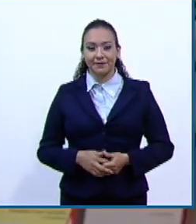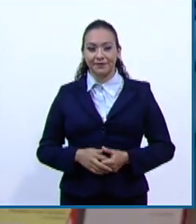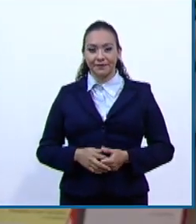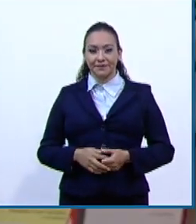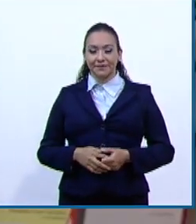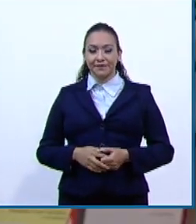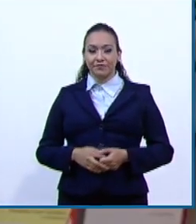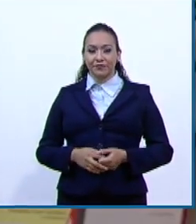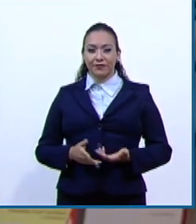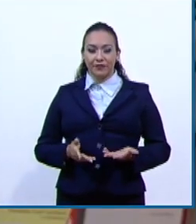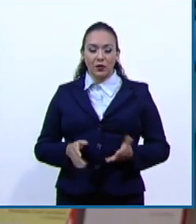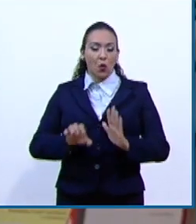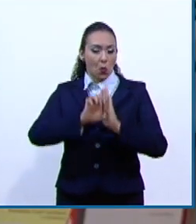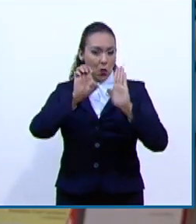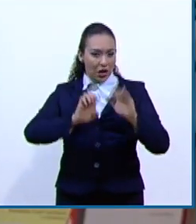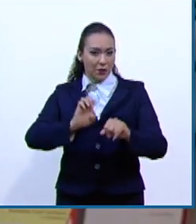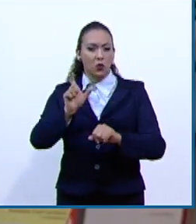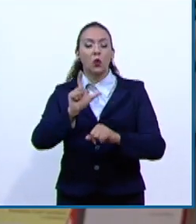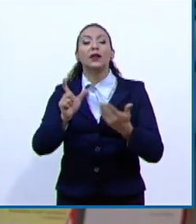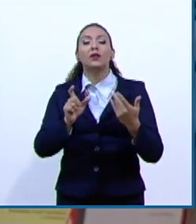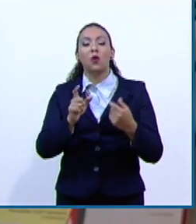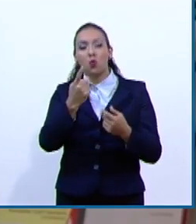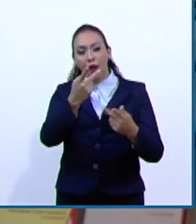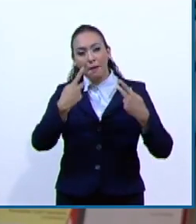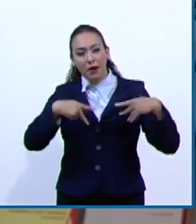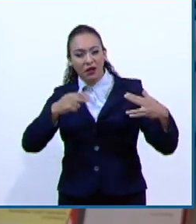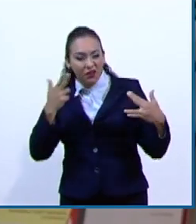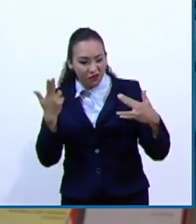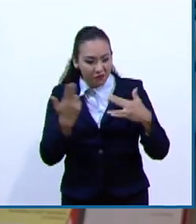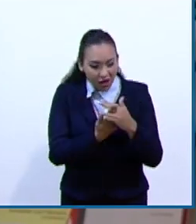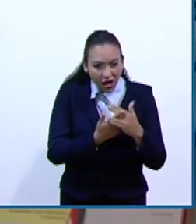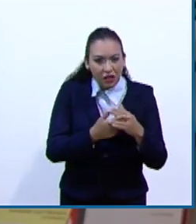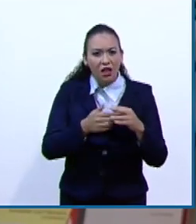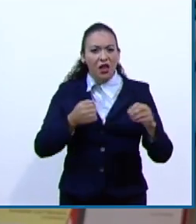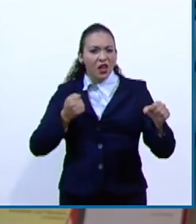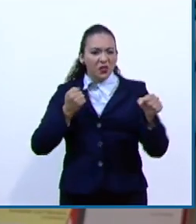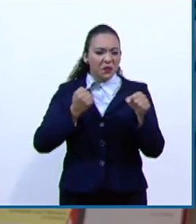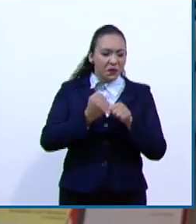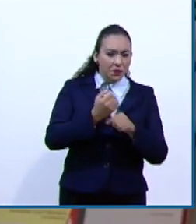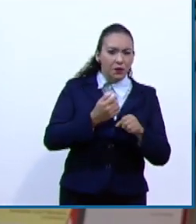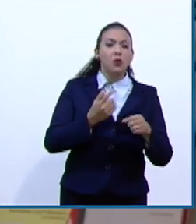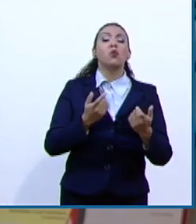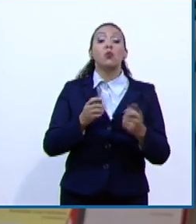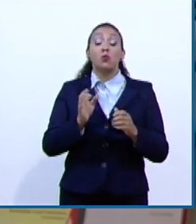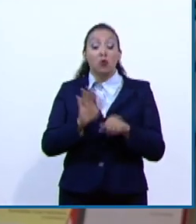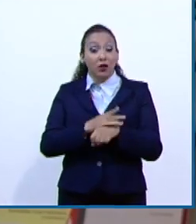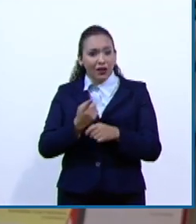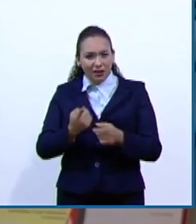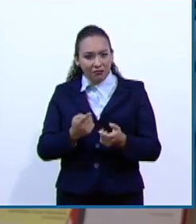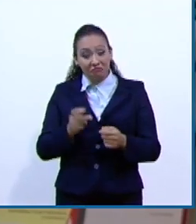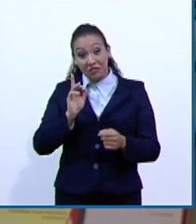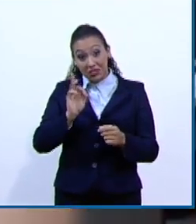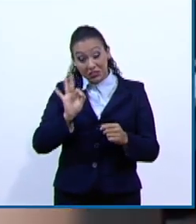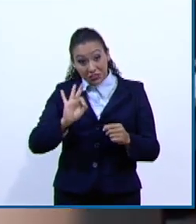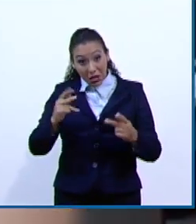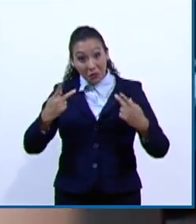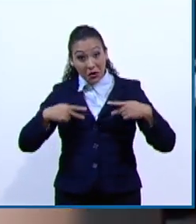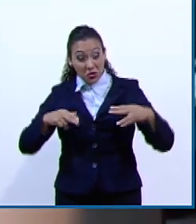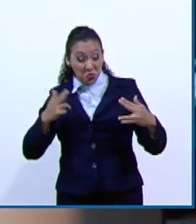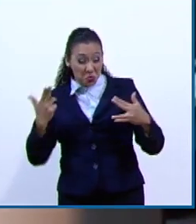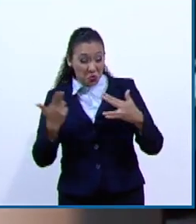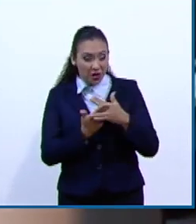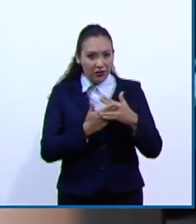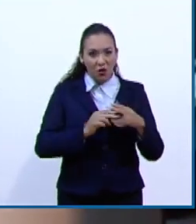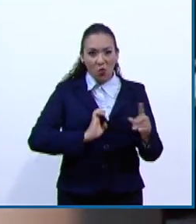Cuando se trata de analizar violencia por razones de género, es importante insertar en este sistema de justicia penal mexicano